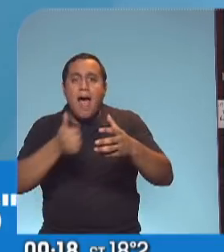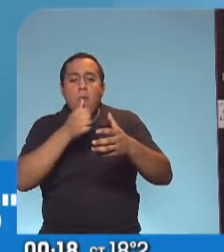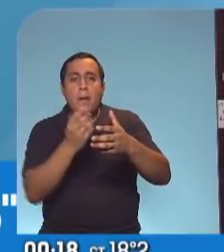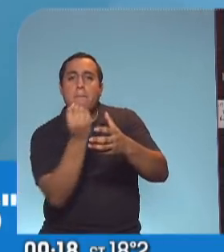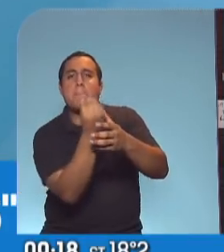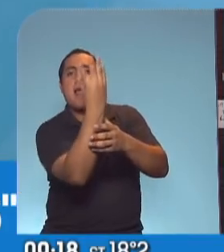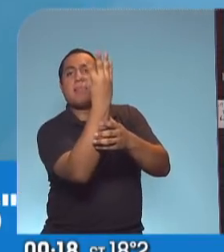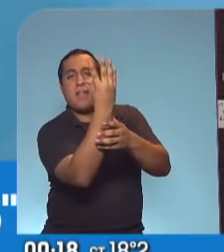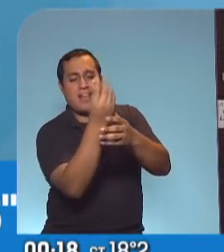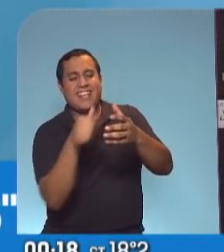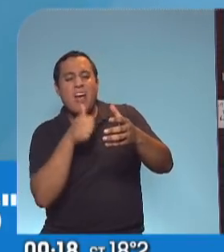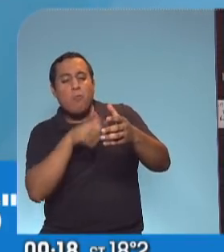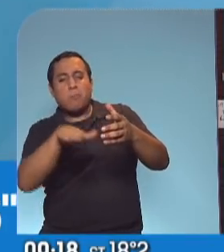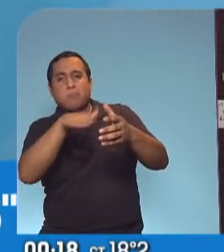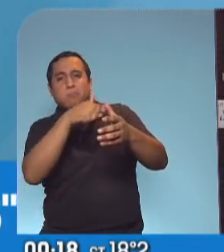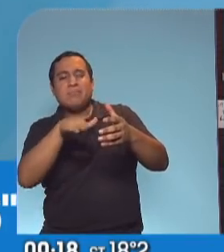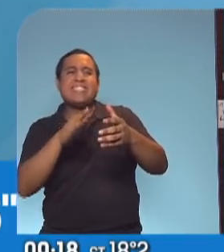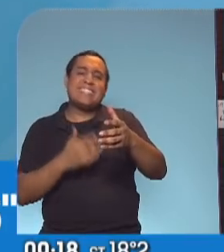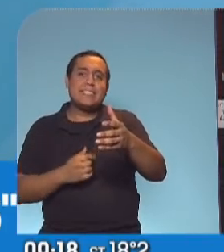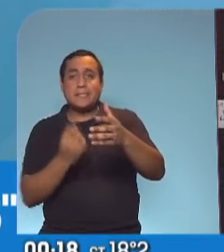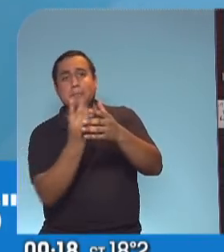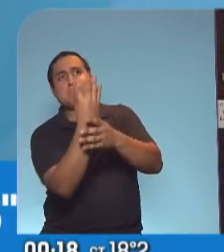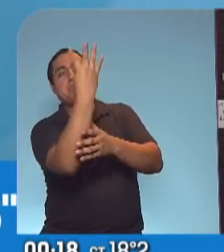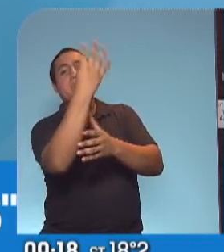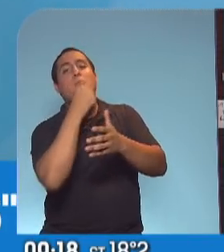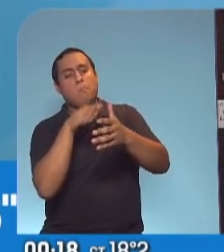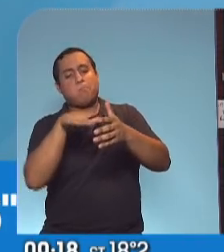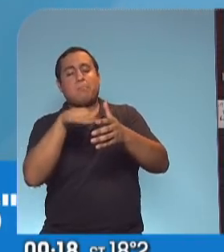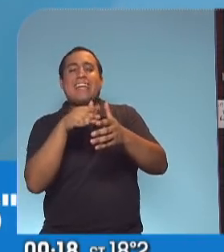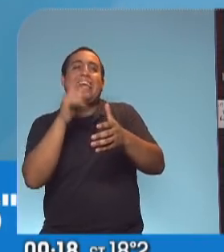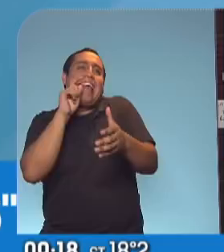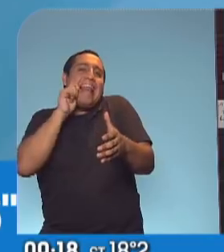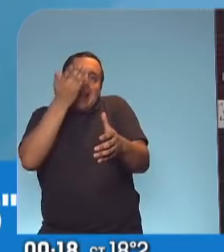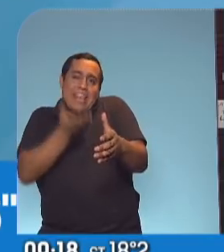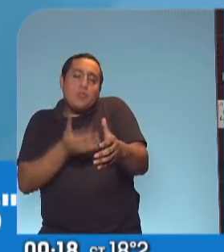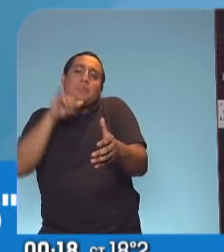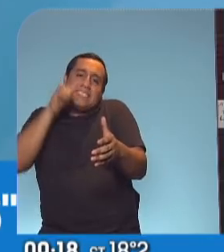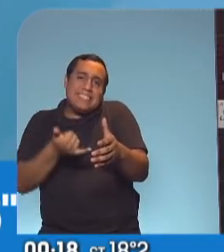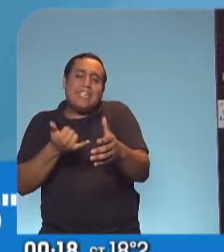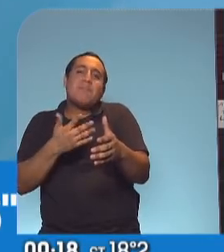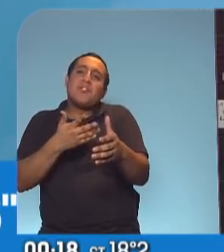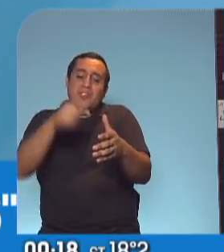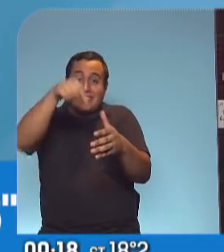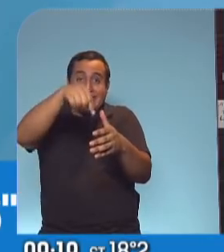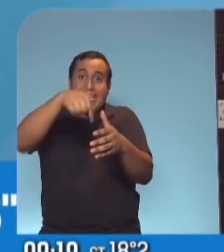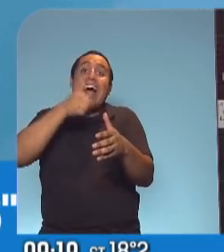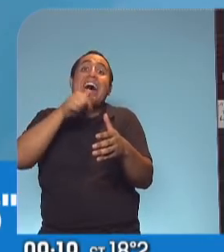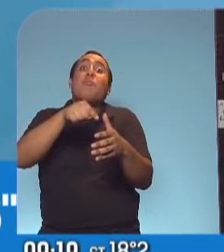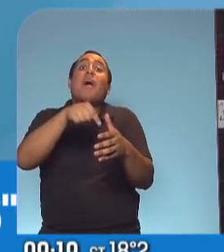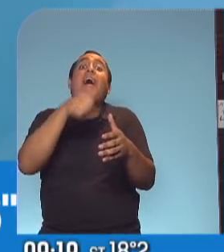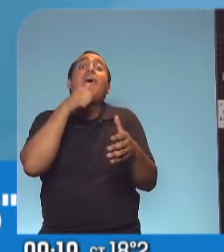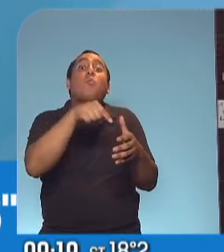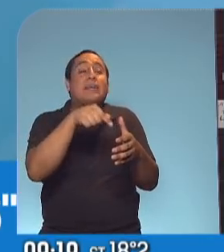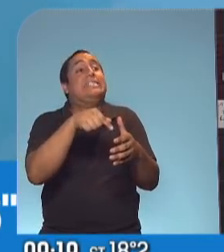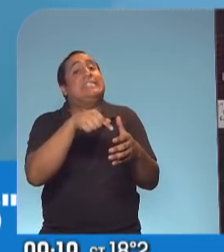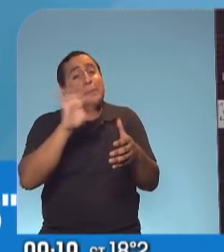en nuestras familias, esas plantas con un follaje muy preciado, pero que están germinando en agua